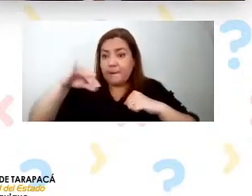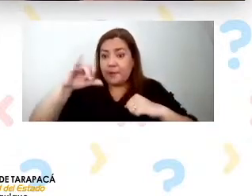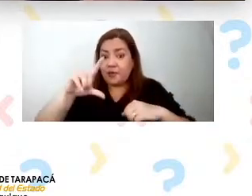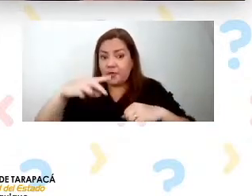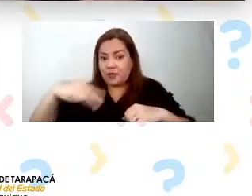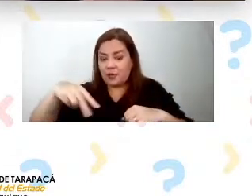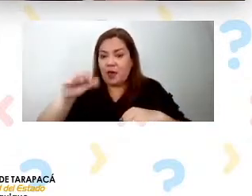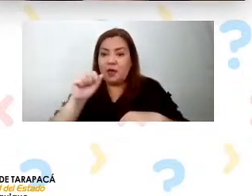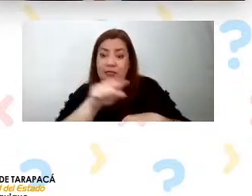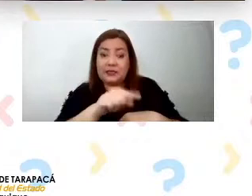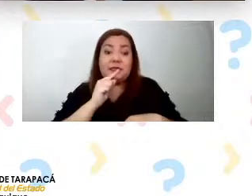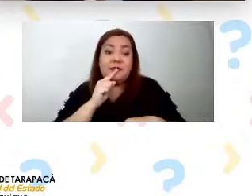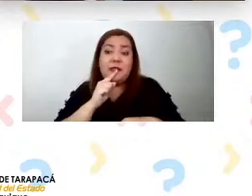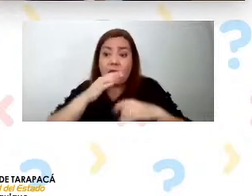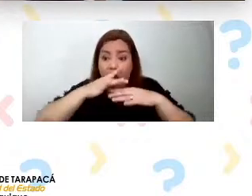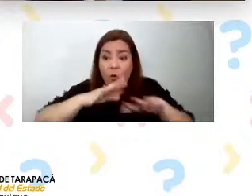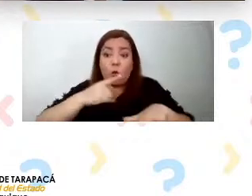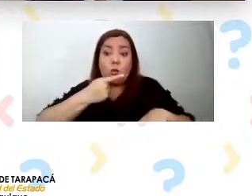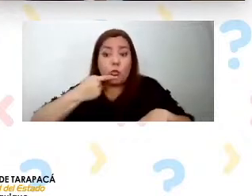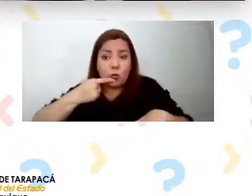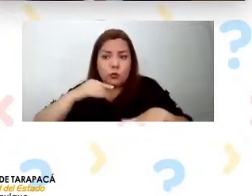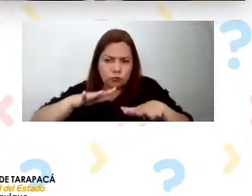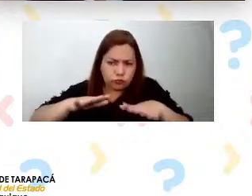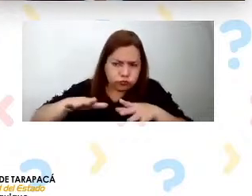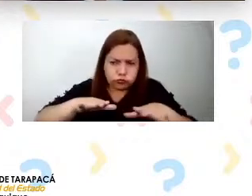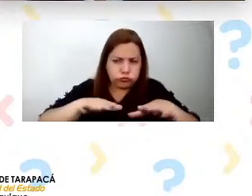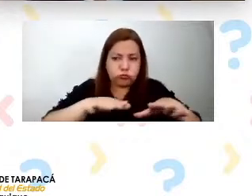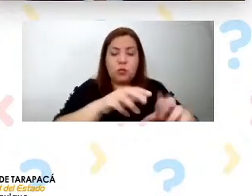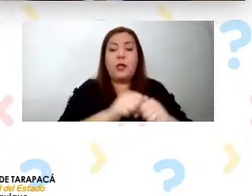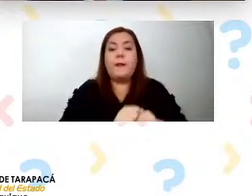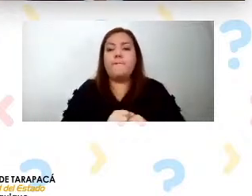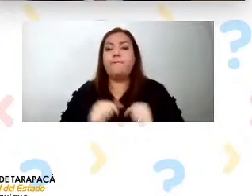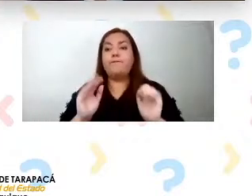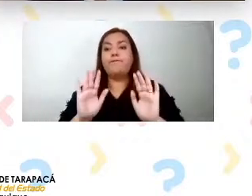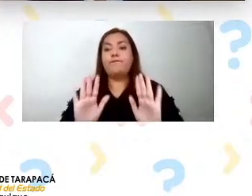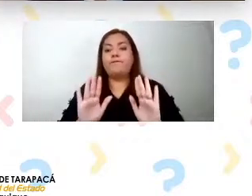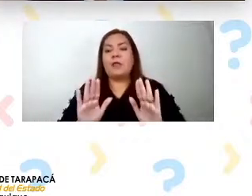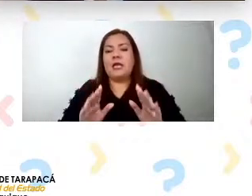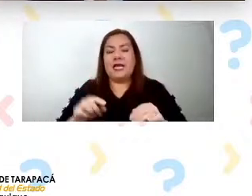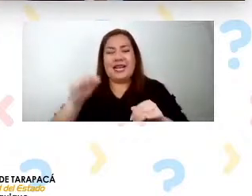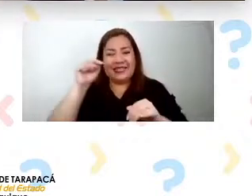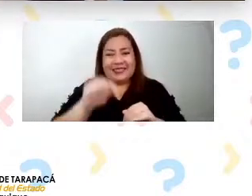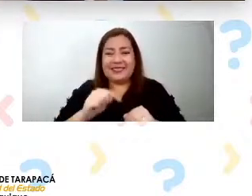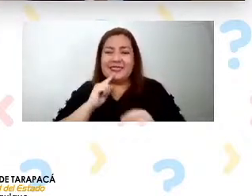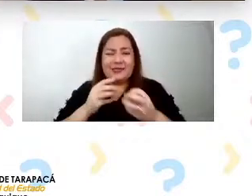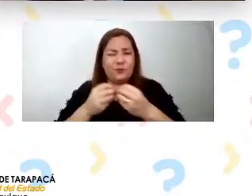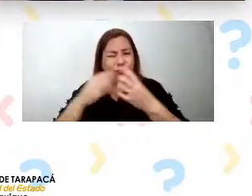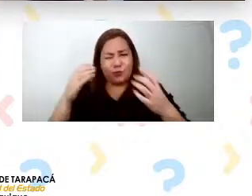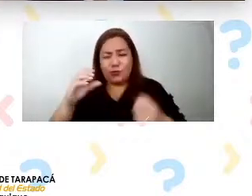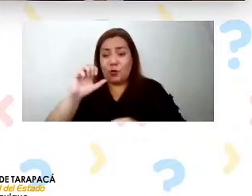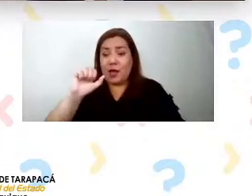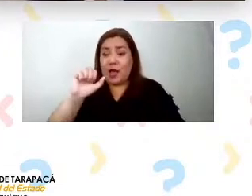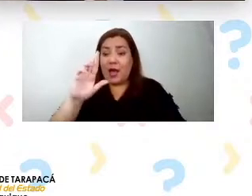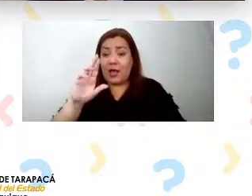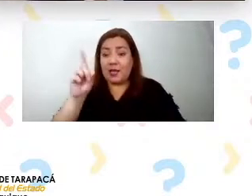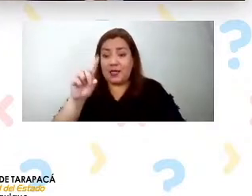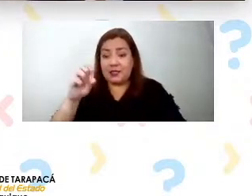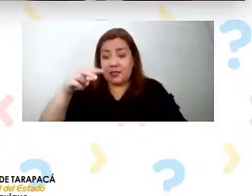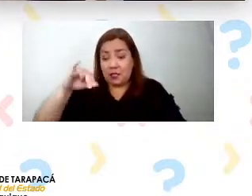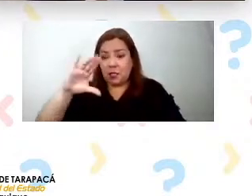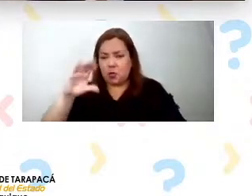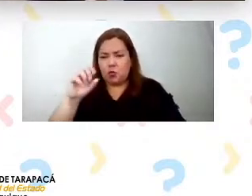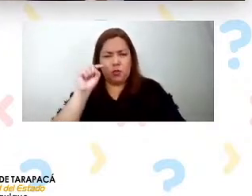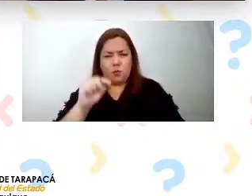aguas de tipo dulce. Sin embargo, las concentraciones de arsénico que están en estas aguas son muy